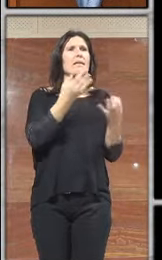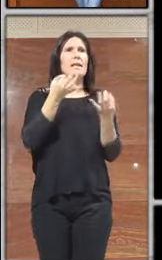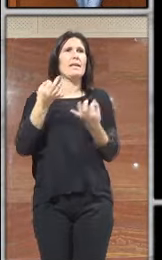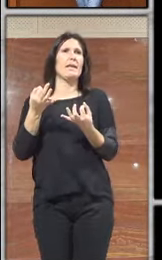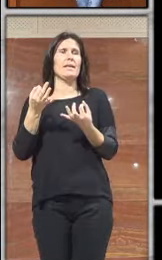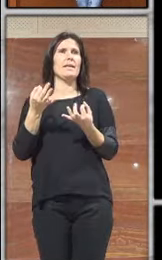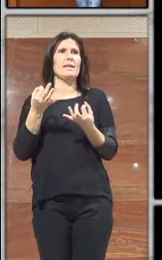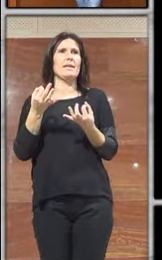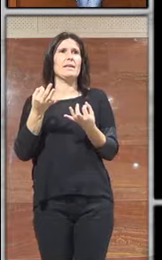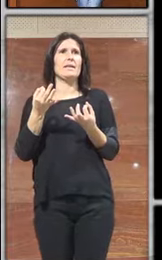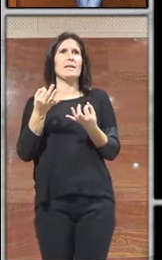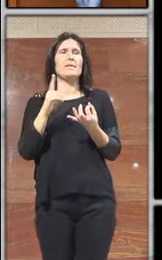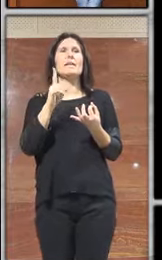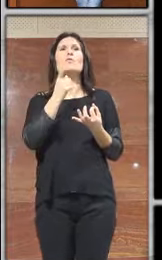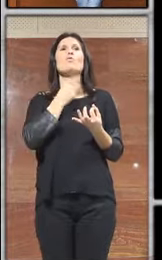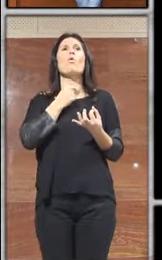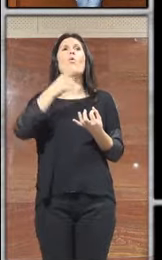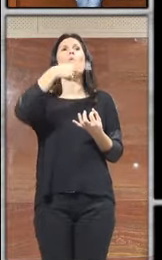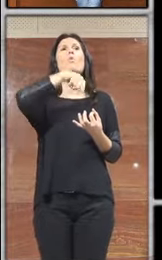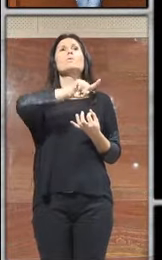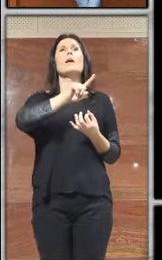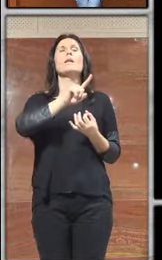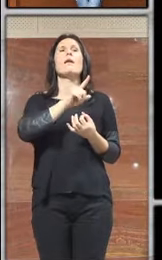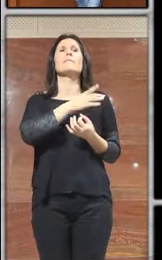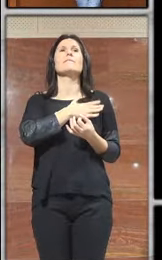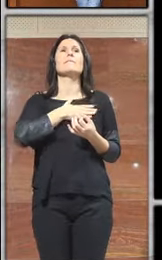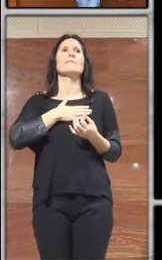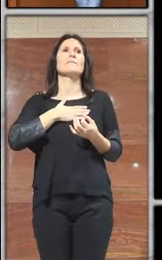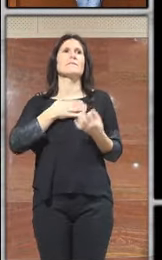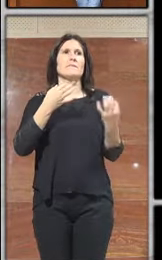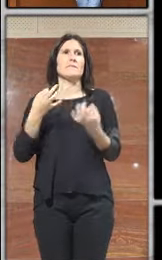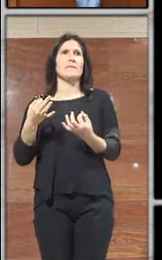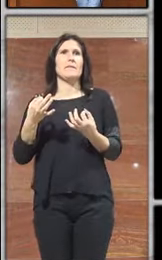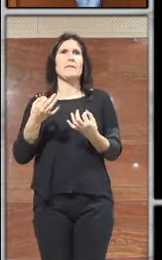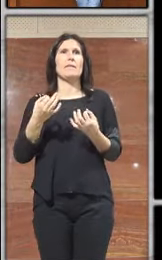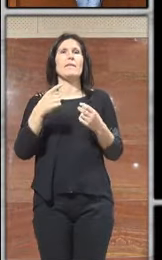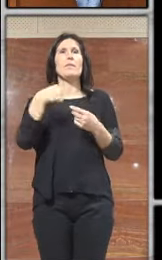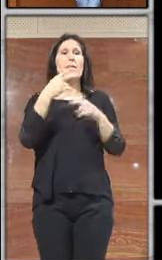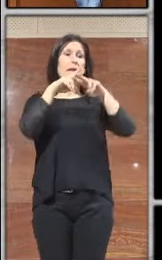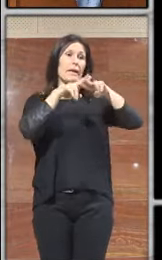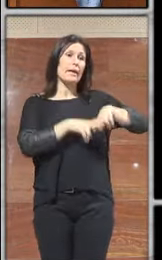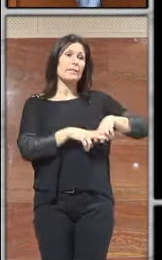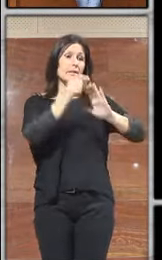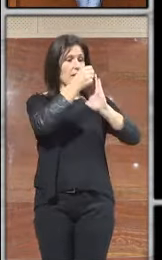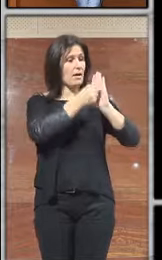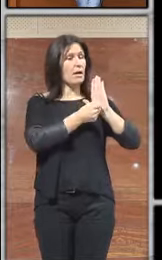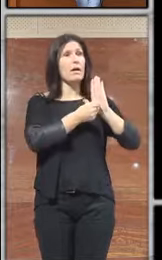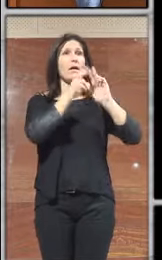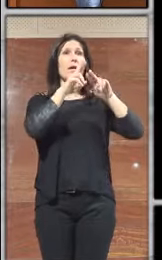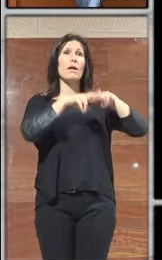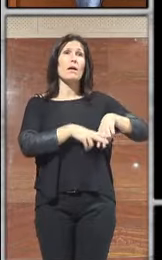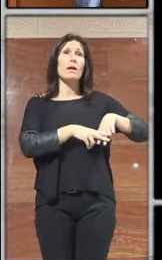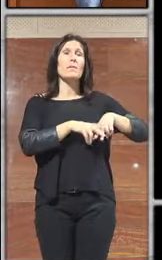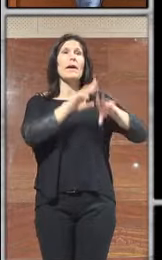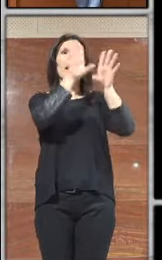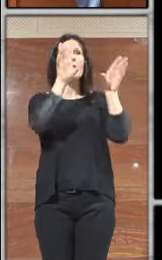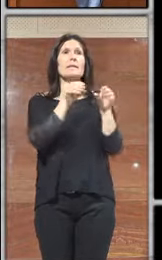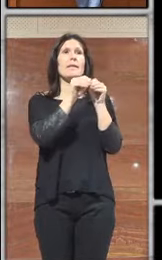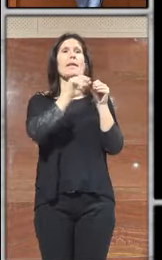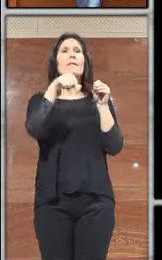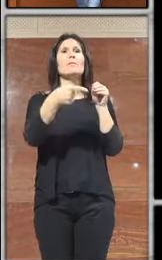por pedir que no quede, a ver qué nos gustaría. Y ahora os voy a pedir que lo revisemos para sintetizarlo, generar alguna aportación, y nos